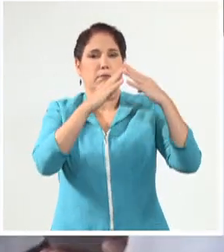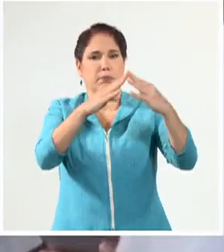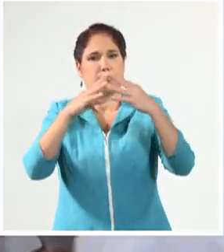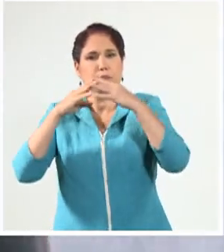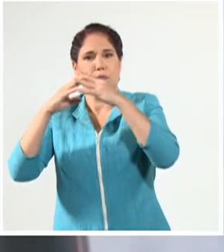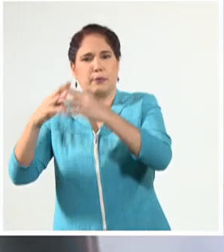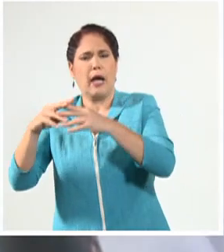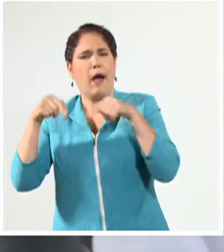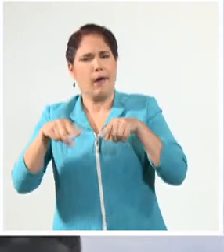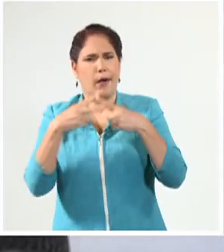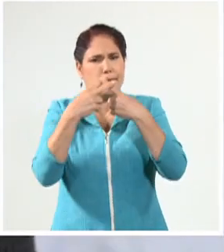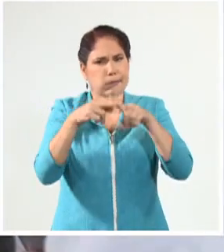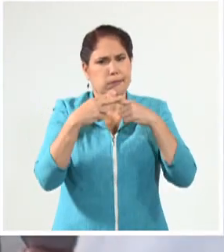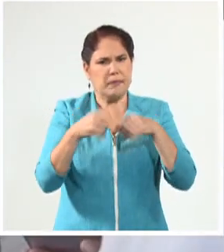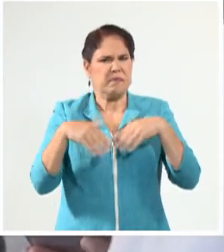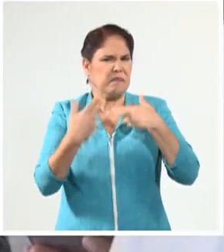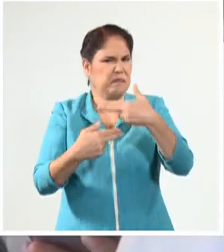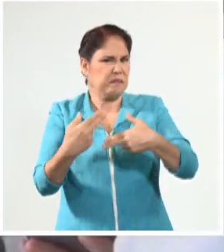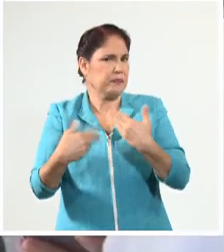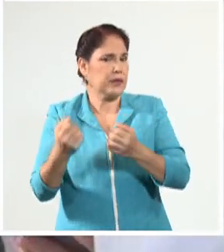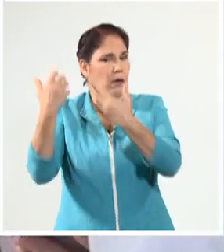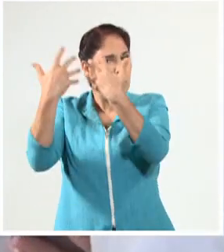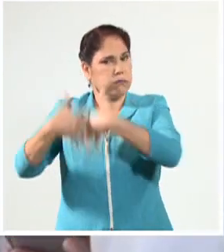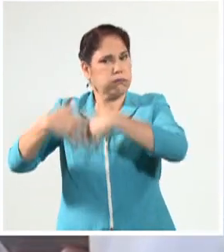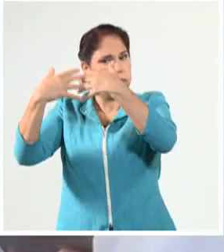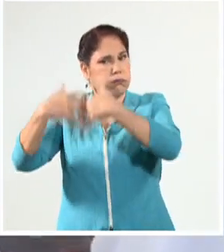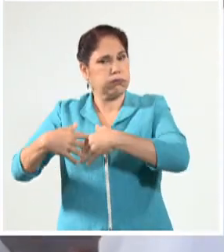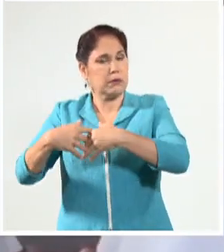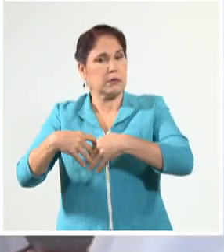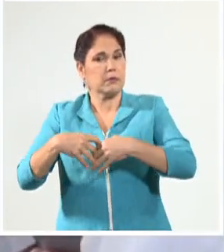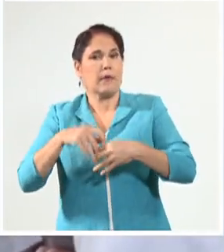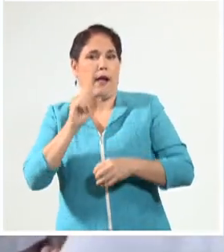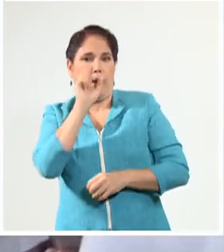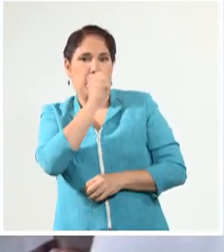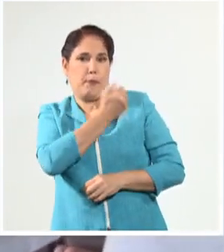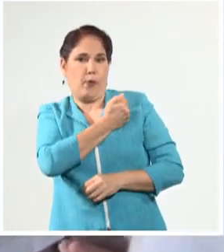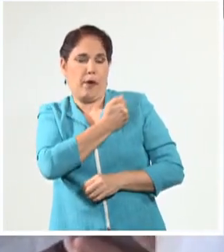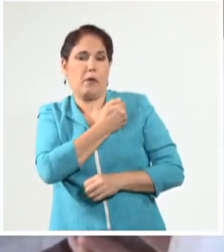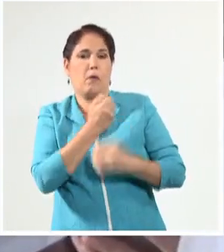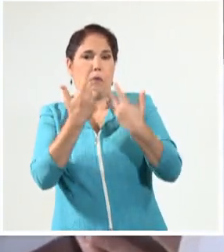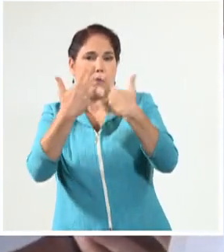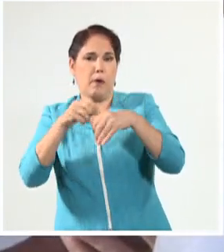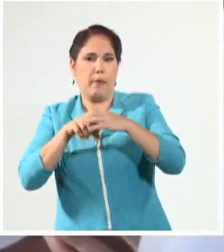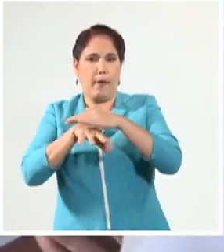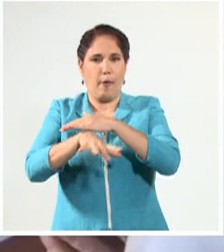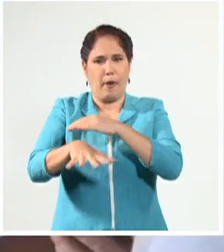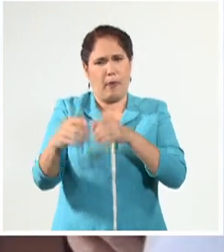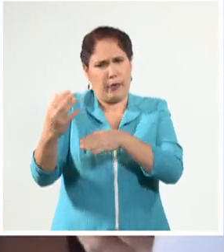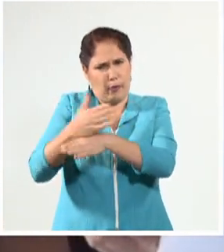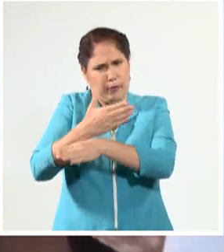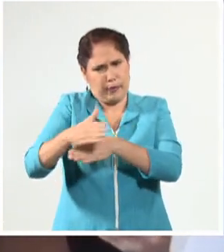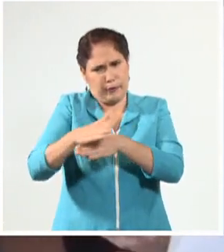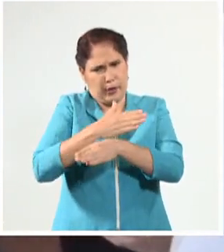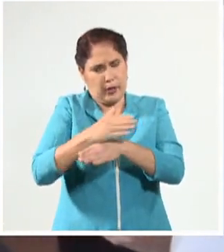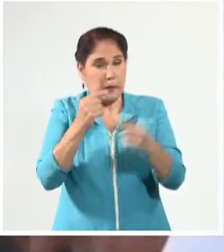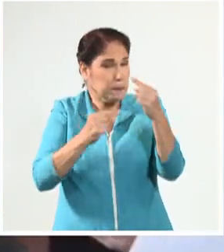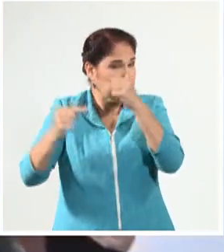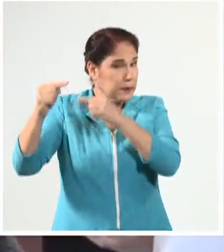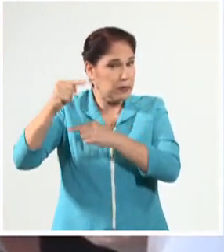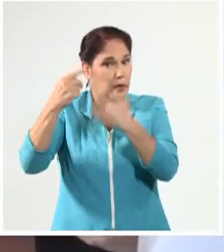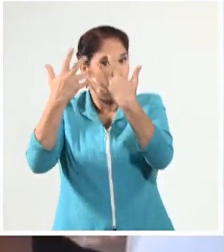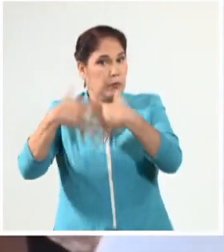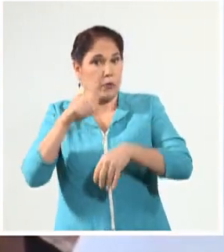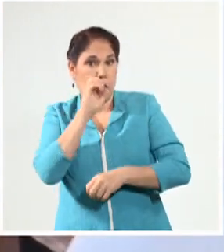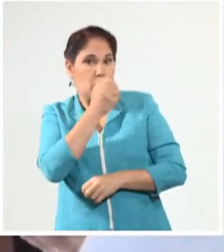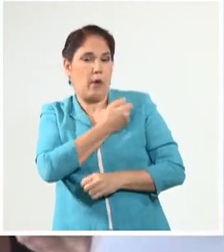construyen una mini industria lo que les permitirá cerrar el ciclo productivo yudenis explicó al mandatario que el destino fundamental de sus producciones